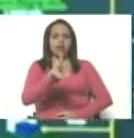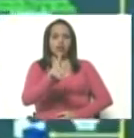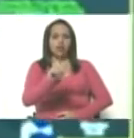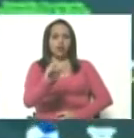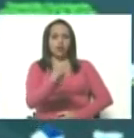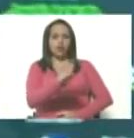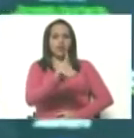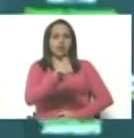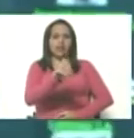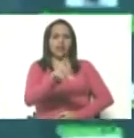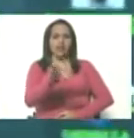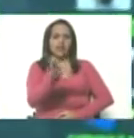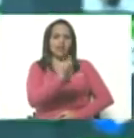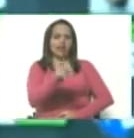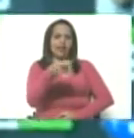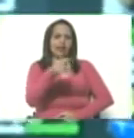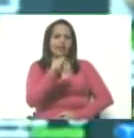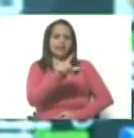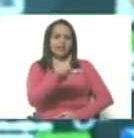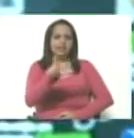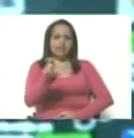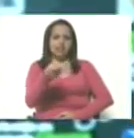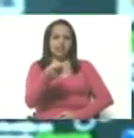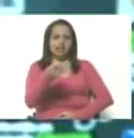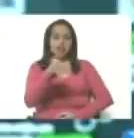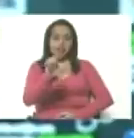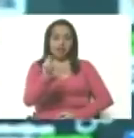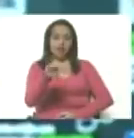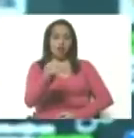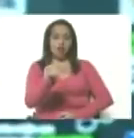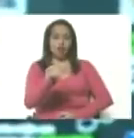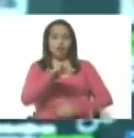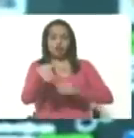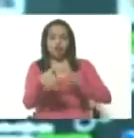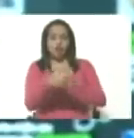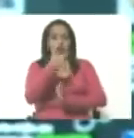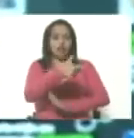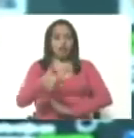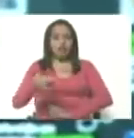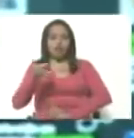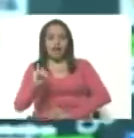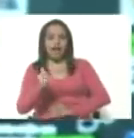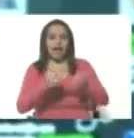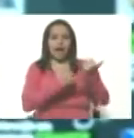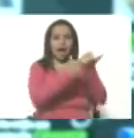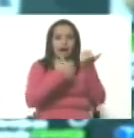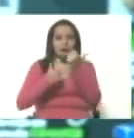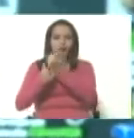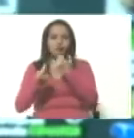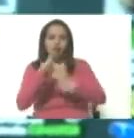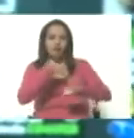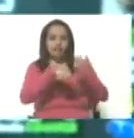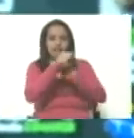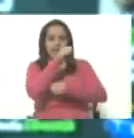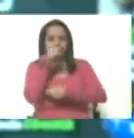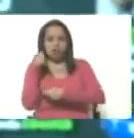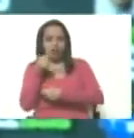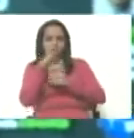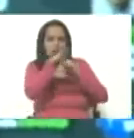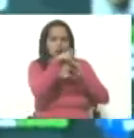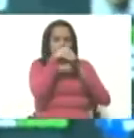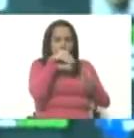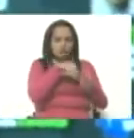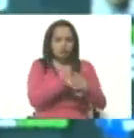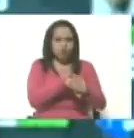y todos los colaboradores que se dedicaban a legitimar capitales, traficar con droga, ocultado